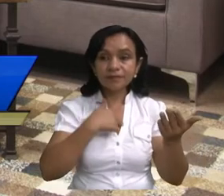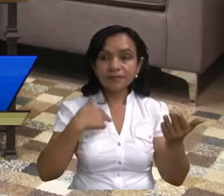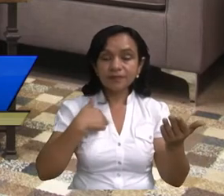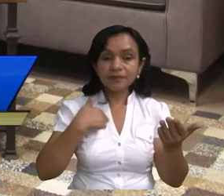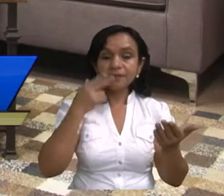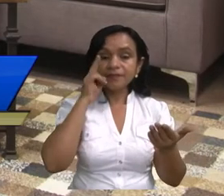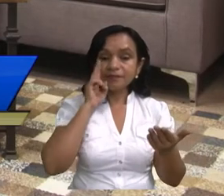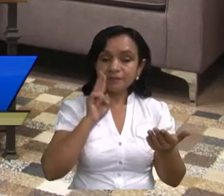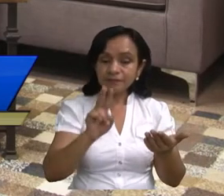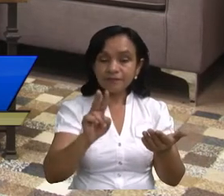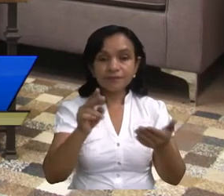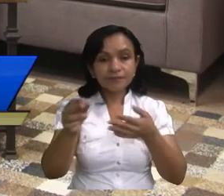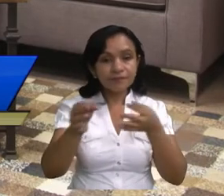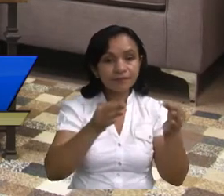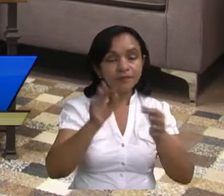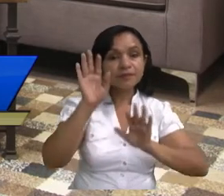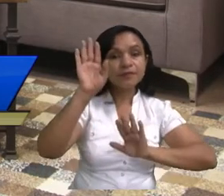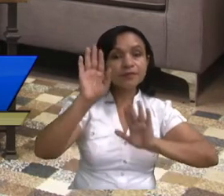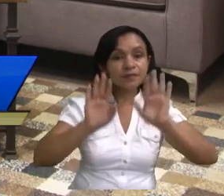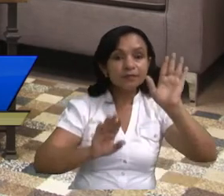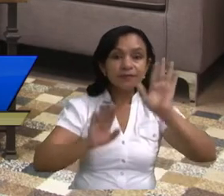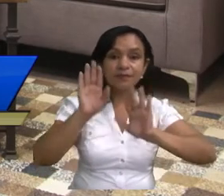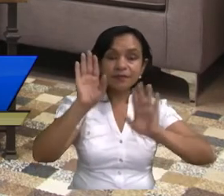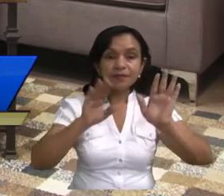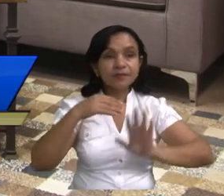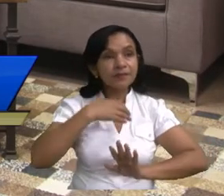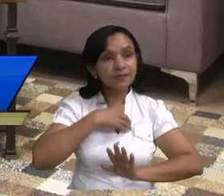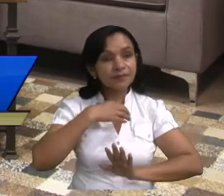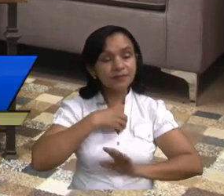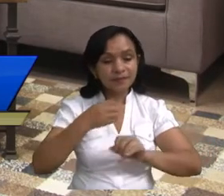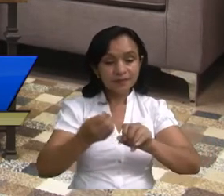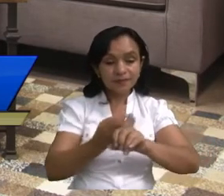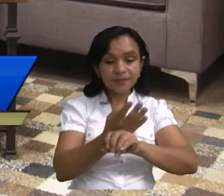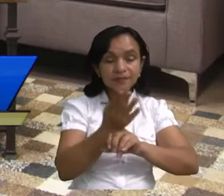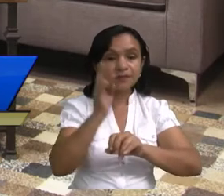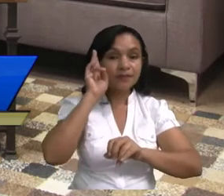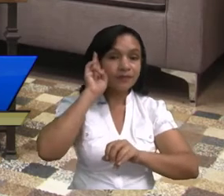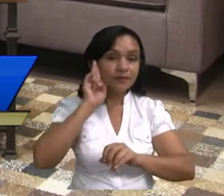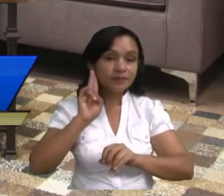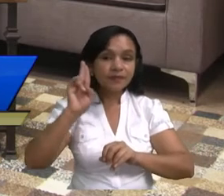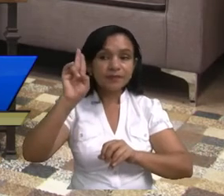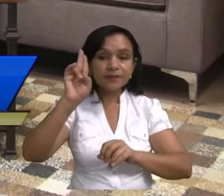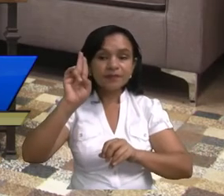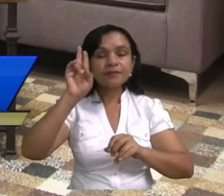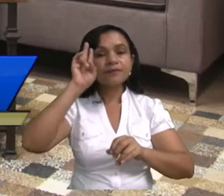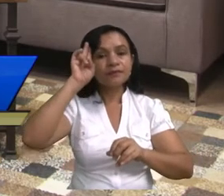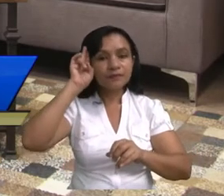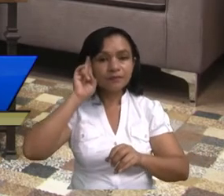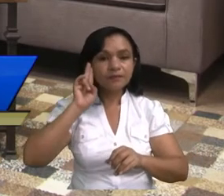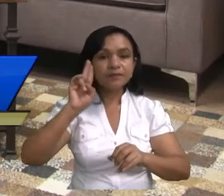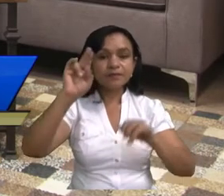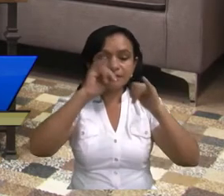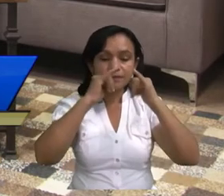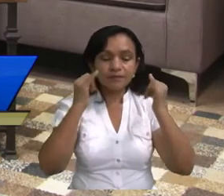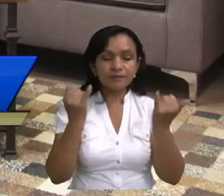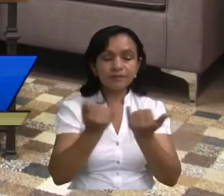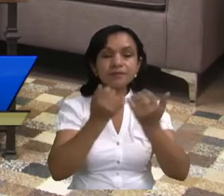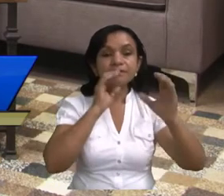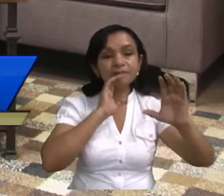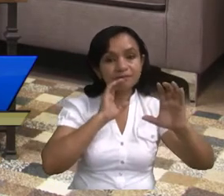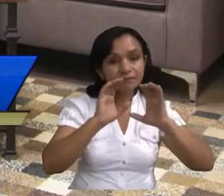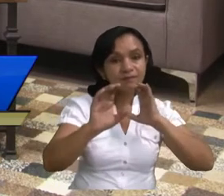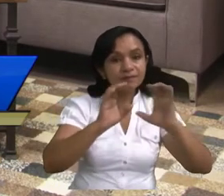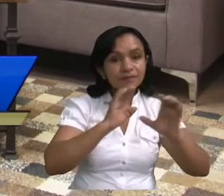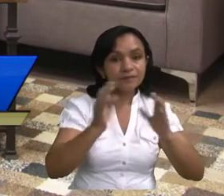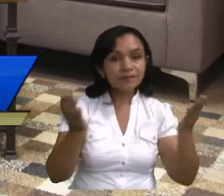ver detalle de la participación nuestra del Consejo Nacional de Universidades en lo que es la Universidad Internacional de Comunicación,